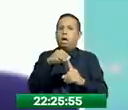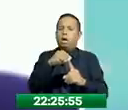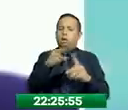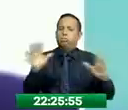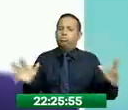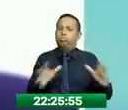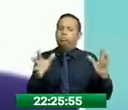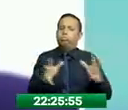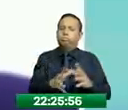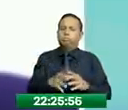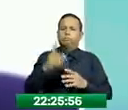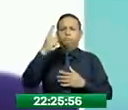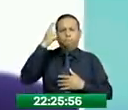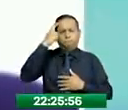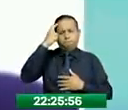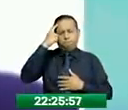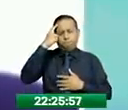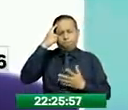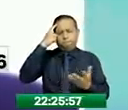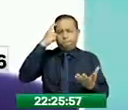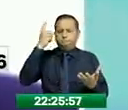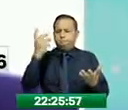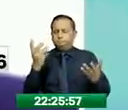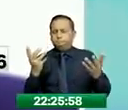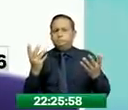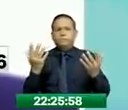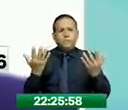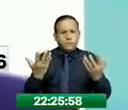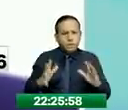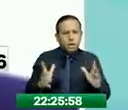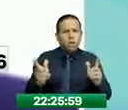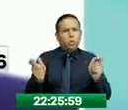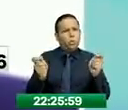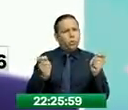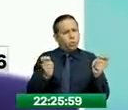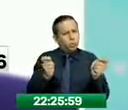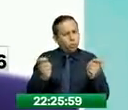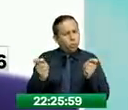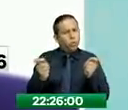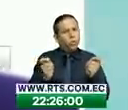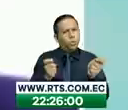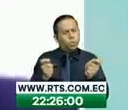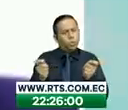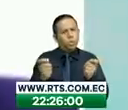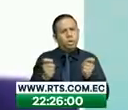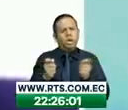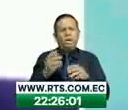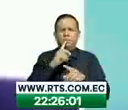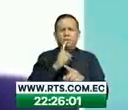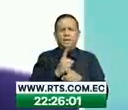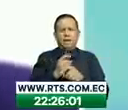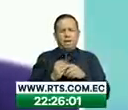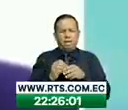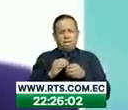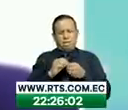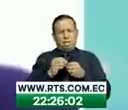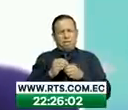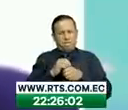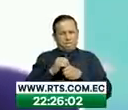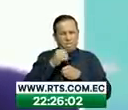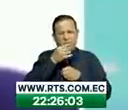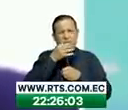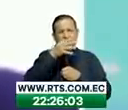hemos logrado controlar una de las epidemias más severas que han existido